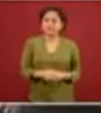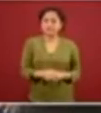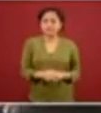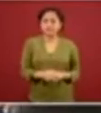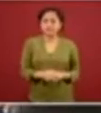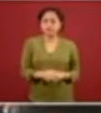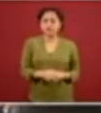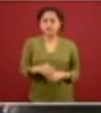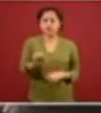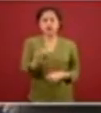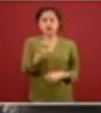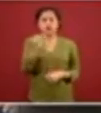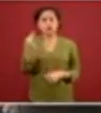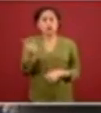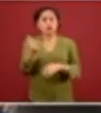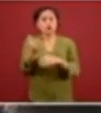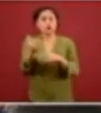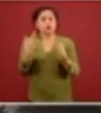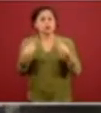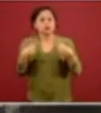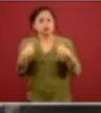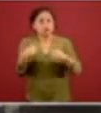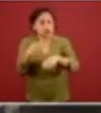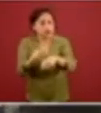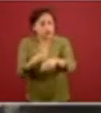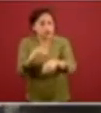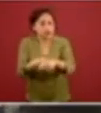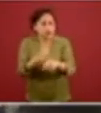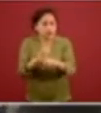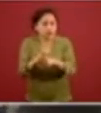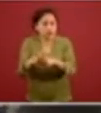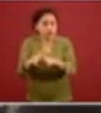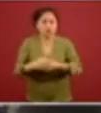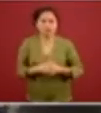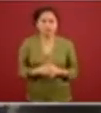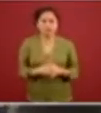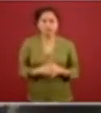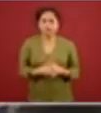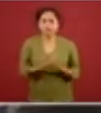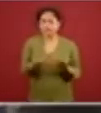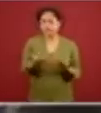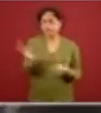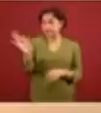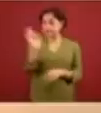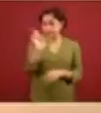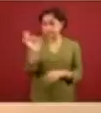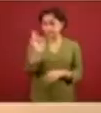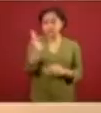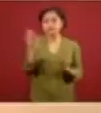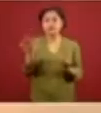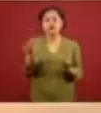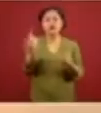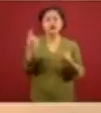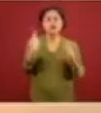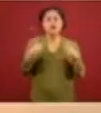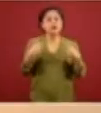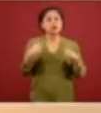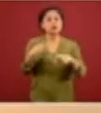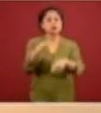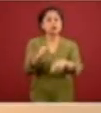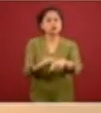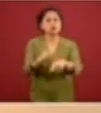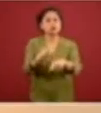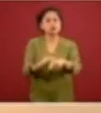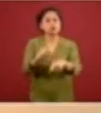Otros padecimientos que requieren transfusión sanguínea de manera urgente, que puede ser que son individuos que